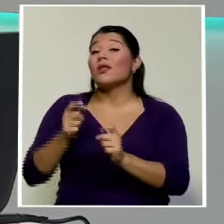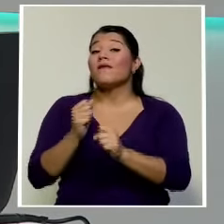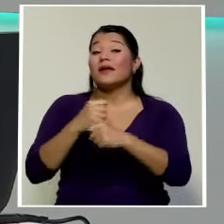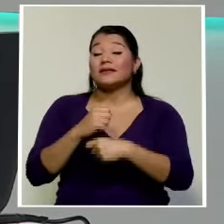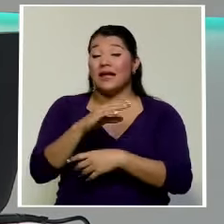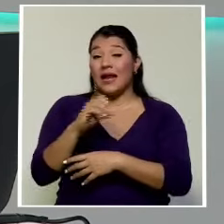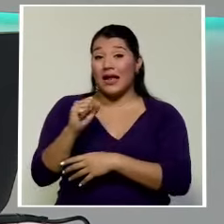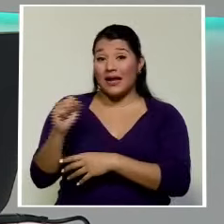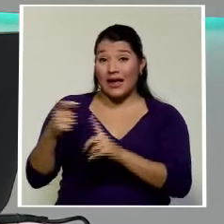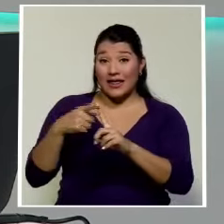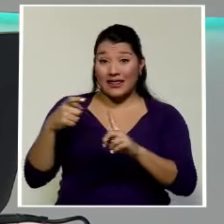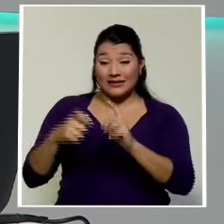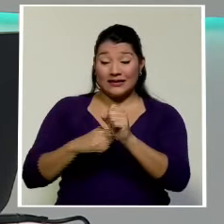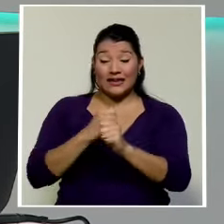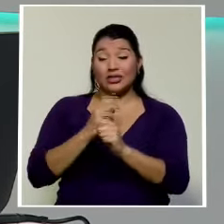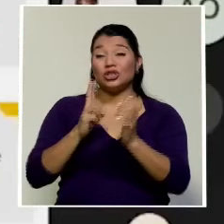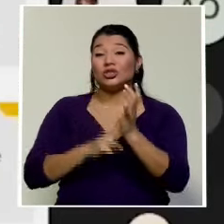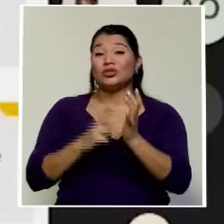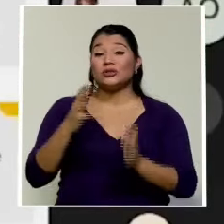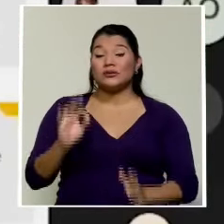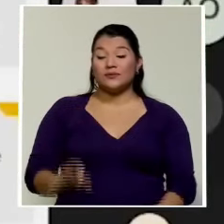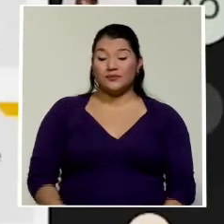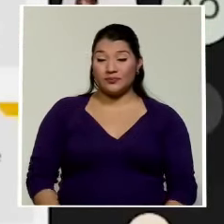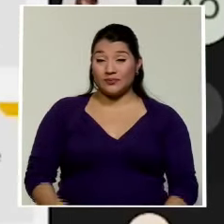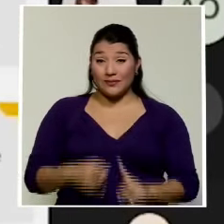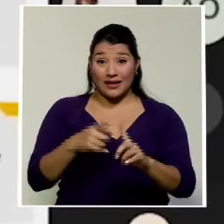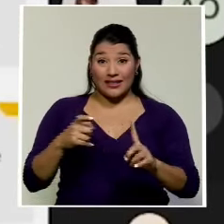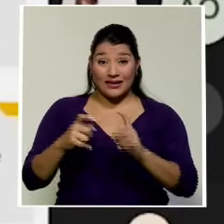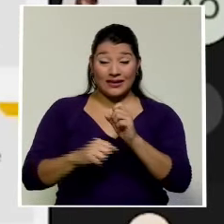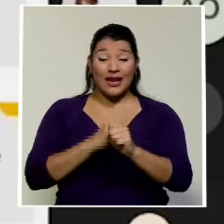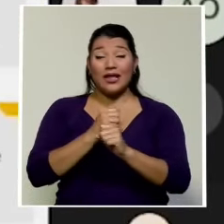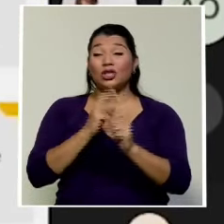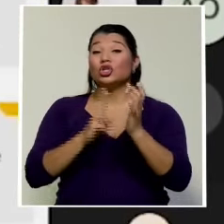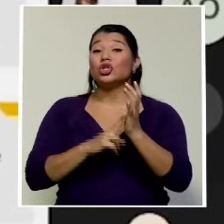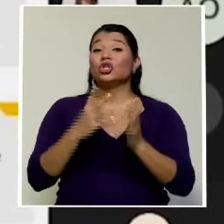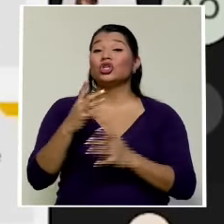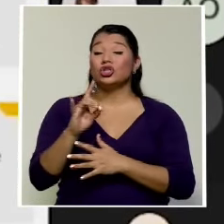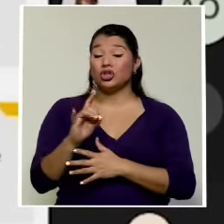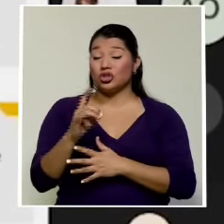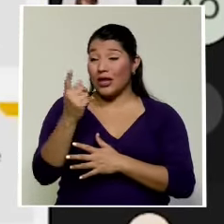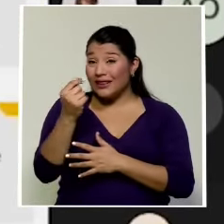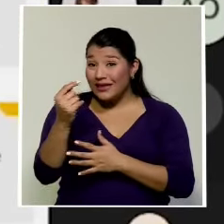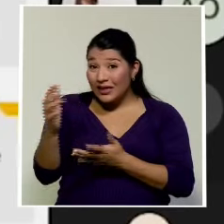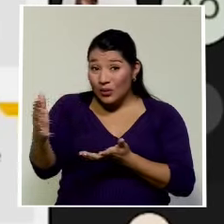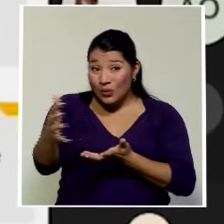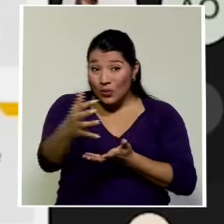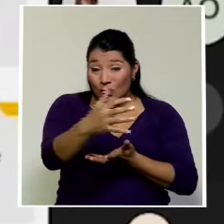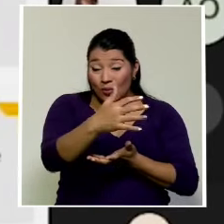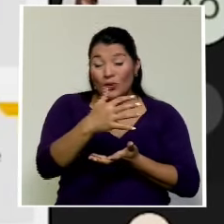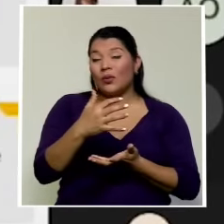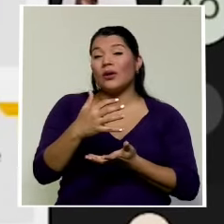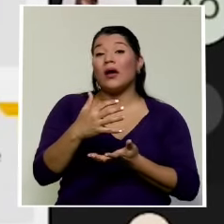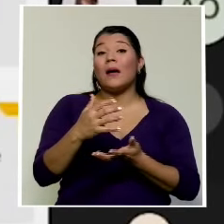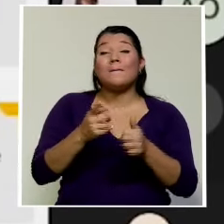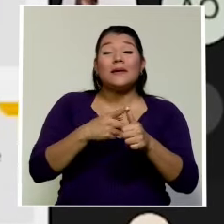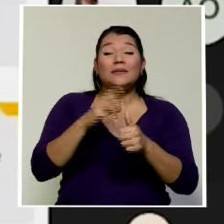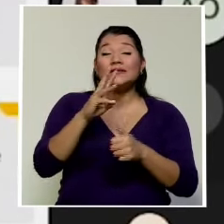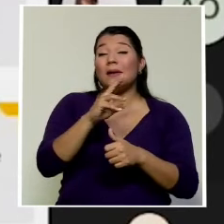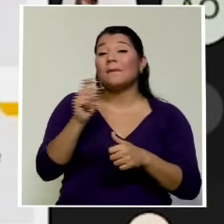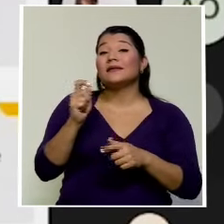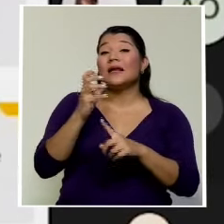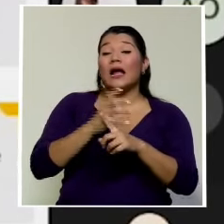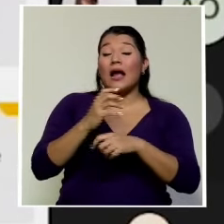el 2019. Desde el 2018, los ingresos portuarios de JAPDEVA al primer semestre de cada